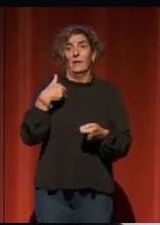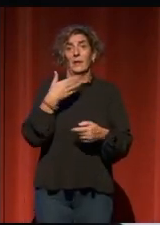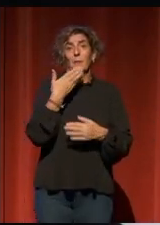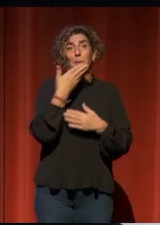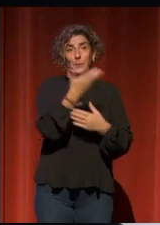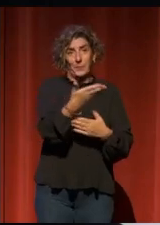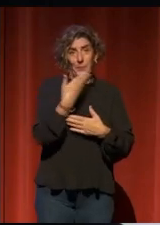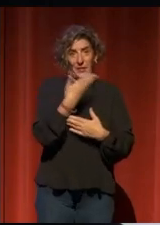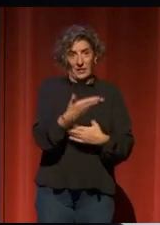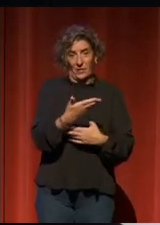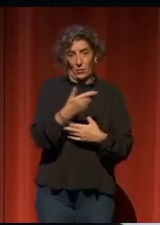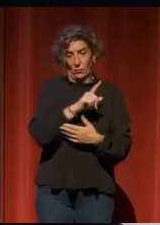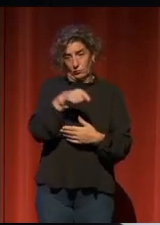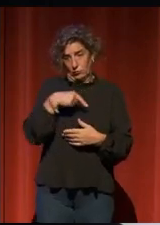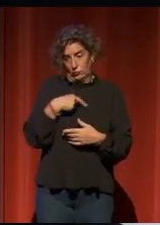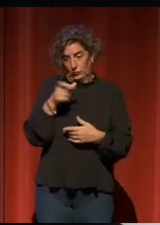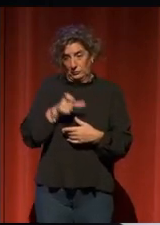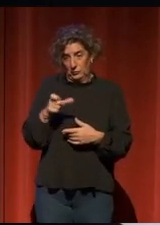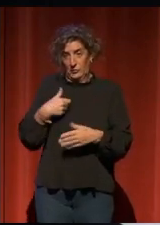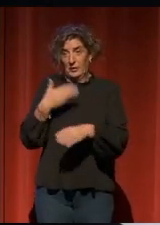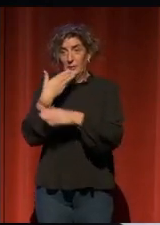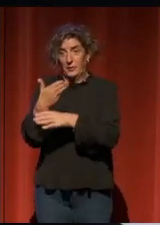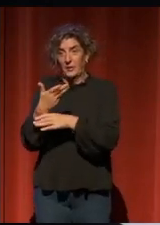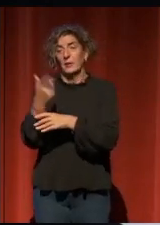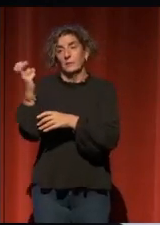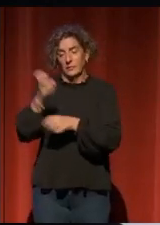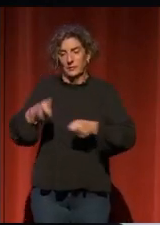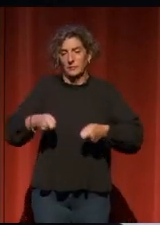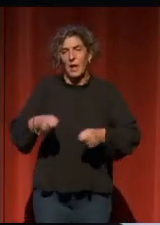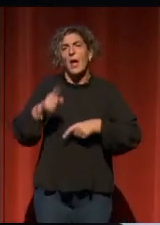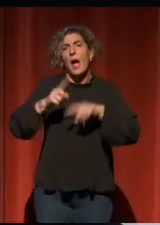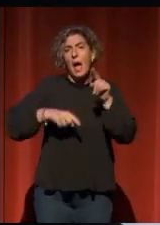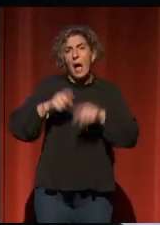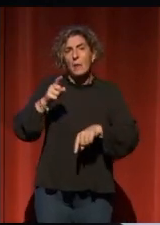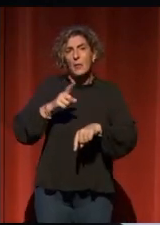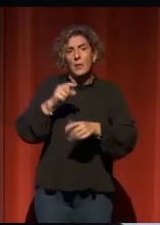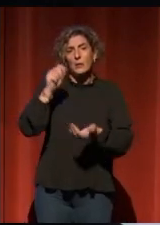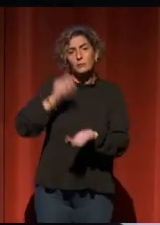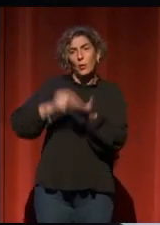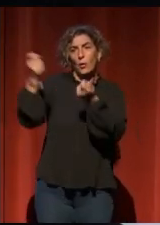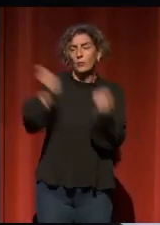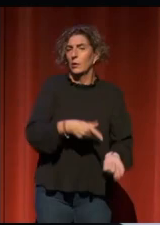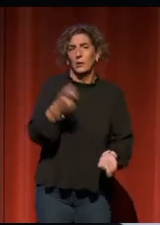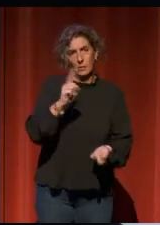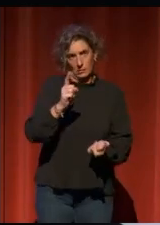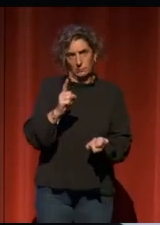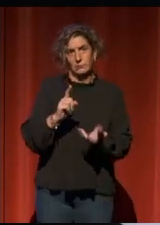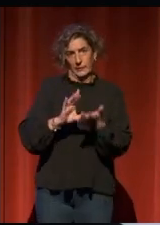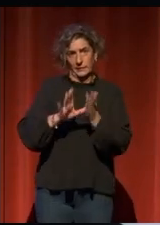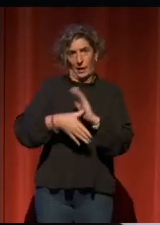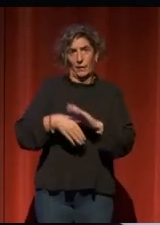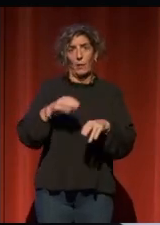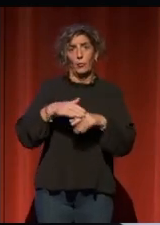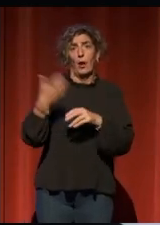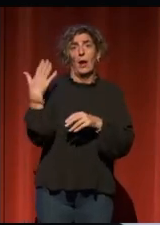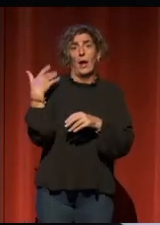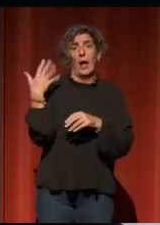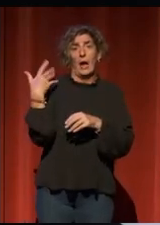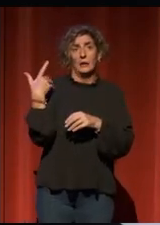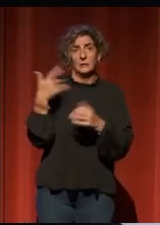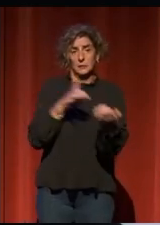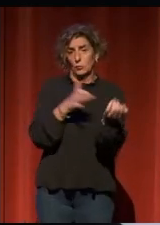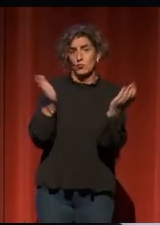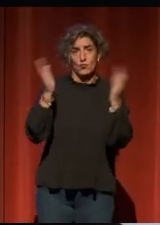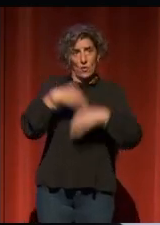los lectores. A veces tardaban. Nada estaba informatizado, como he dicho, pero